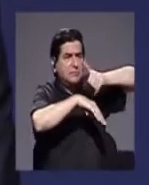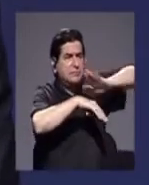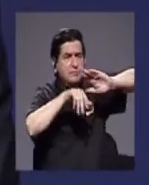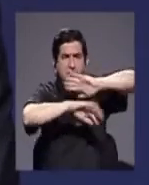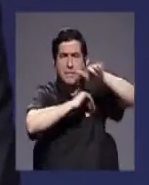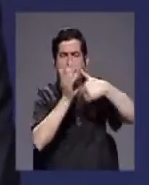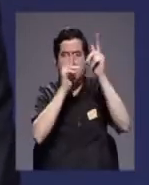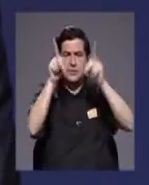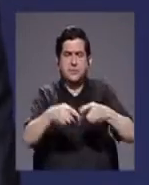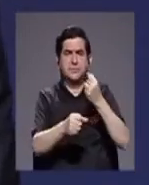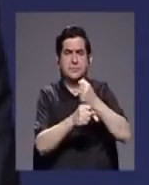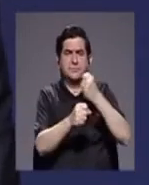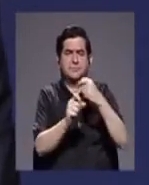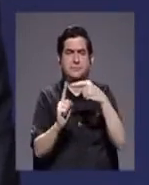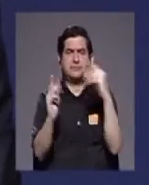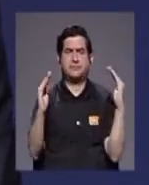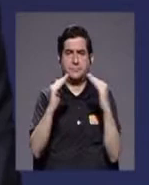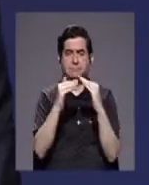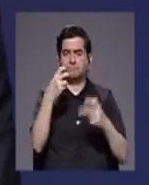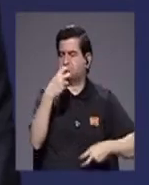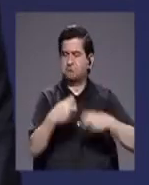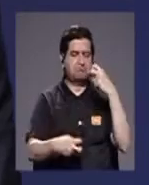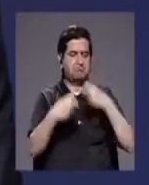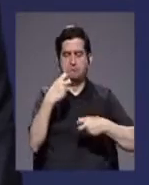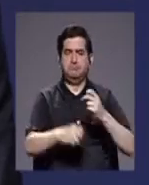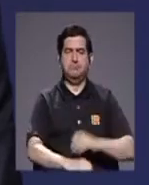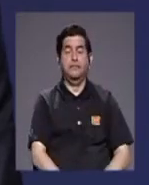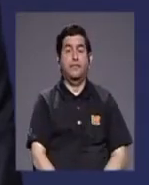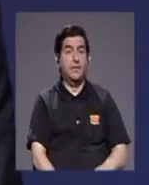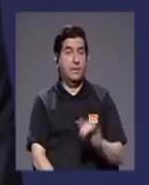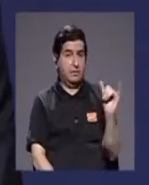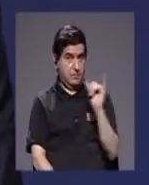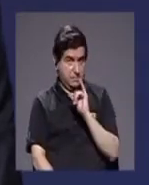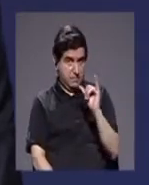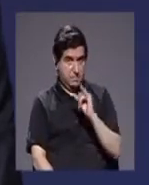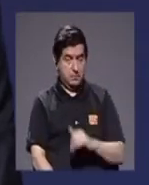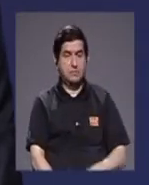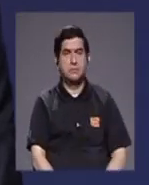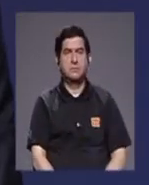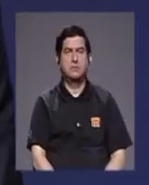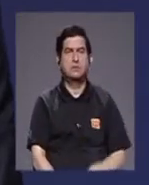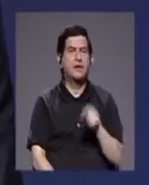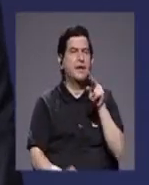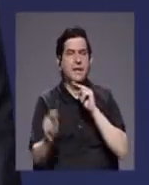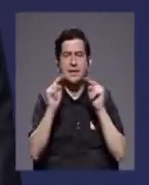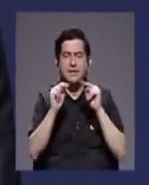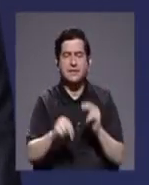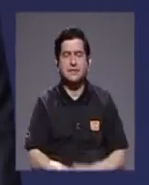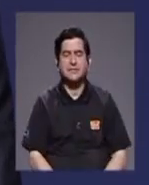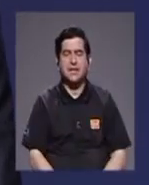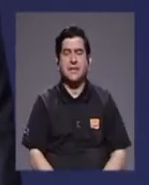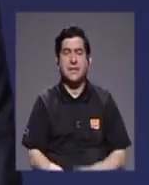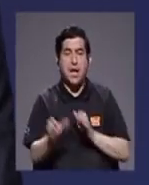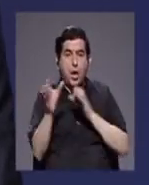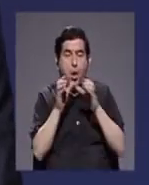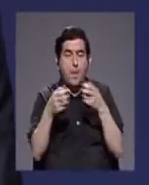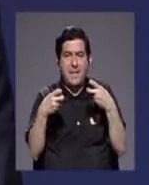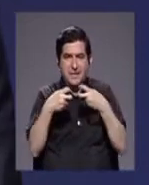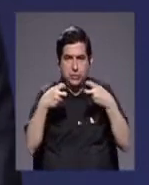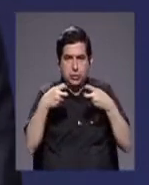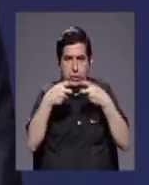personas a trabajar desde sus casas sin mayor problema. También este negocio del comercio electrónico